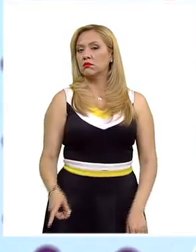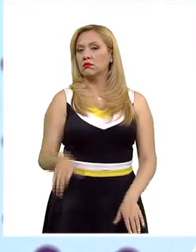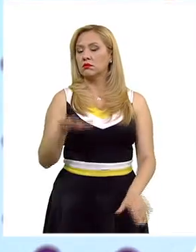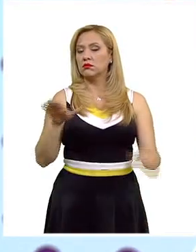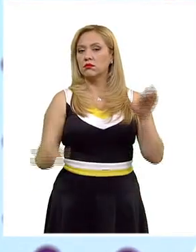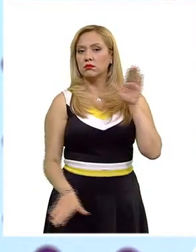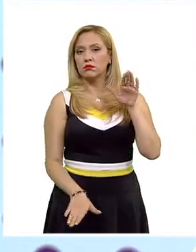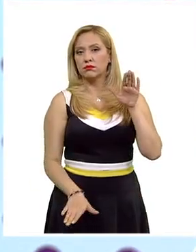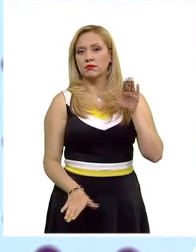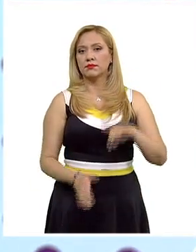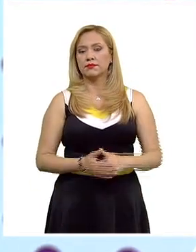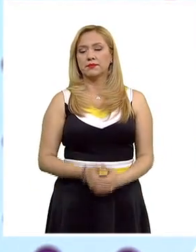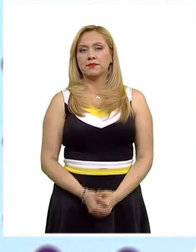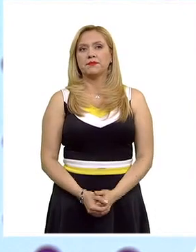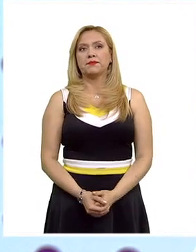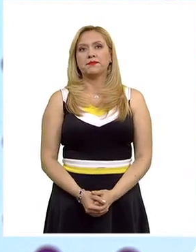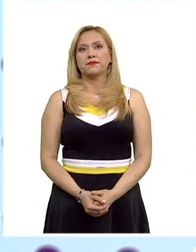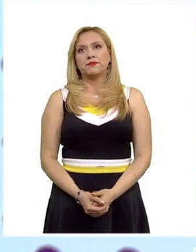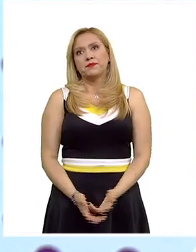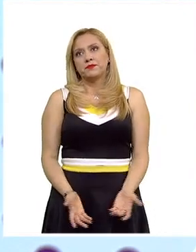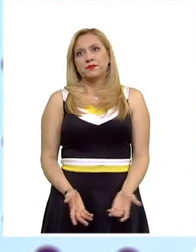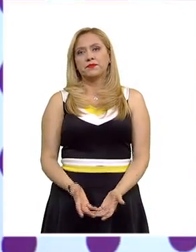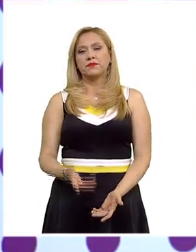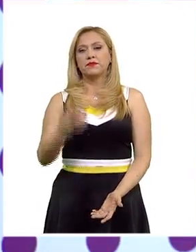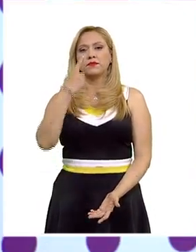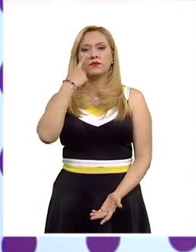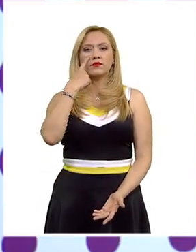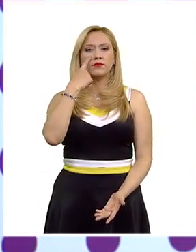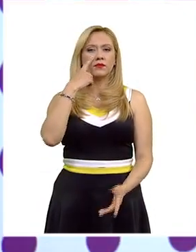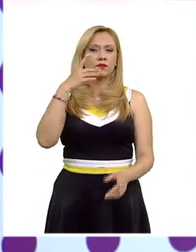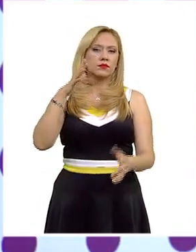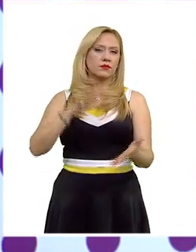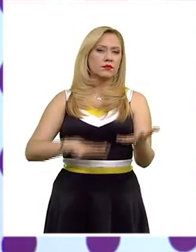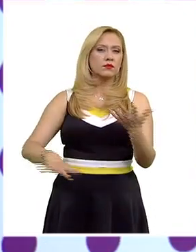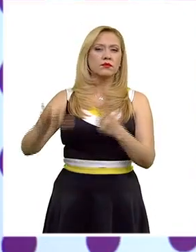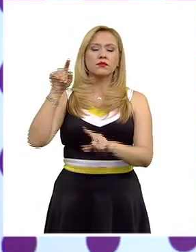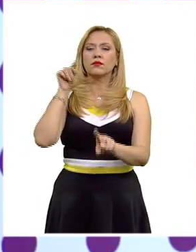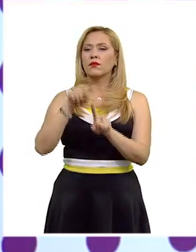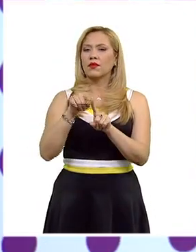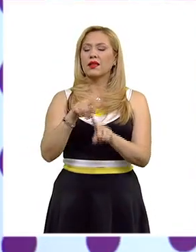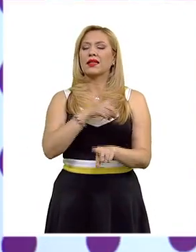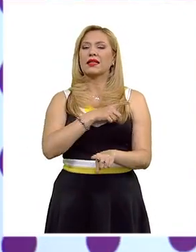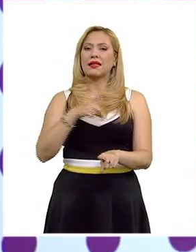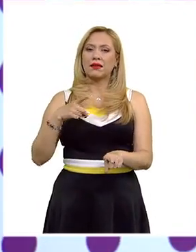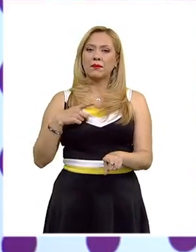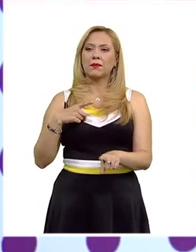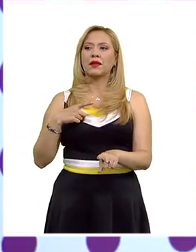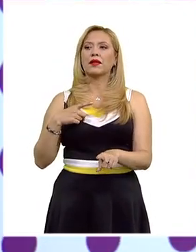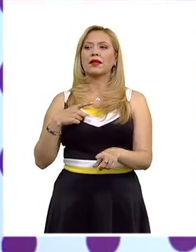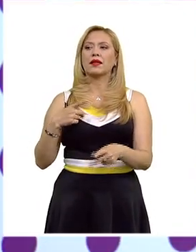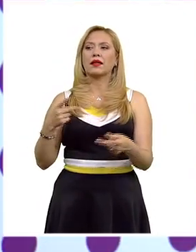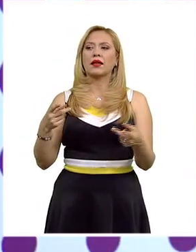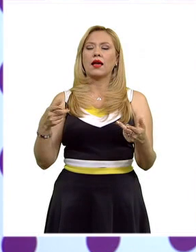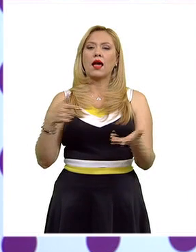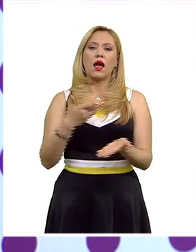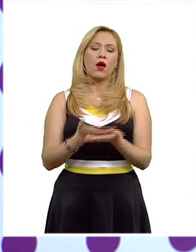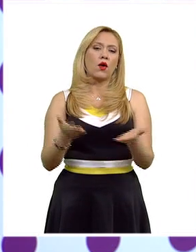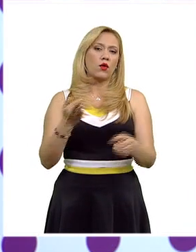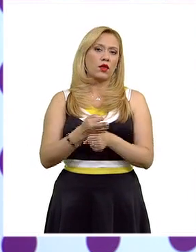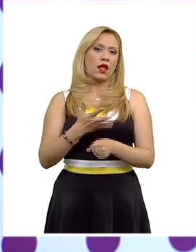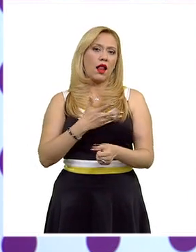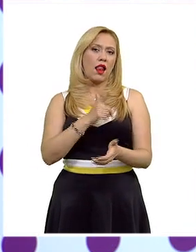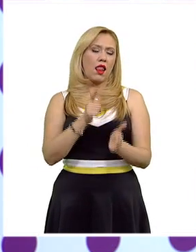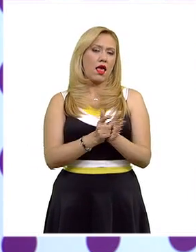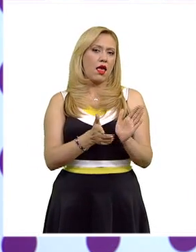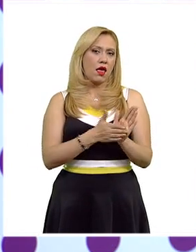que en rasgos generales o a grosso modo, eso es lo que tendríamos disponible ahora.